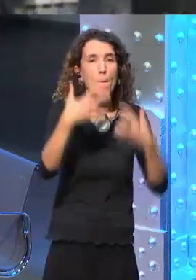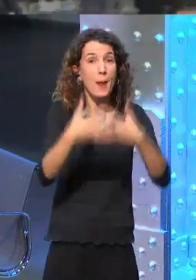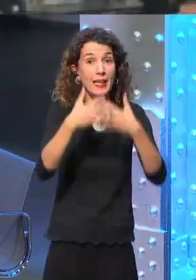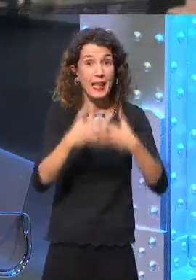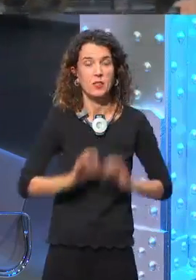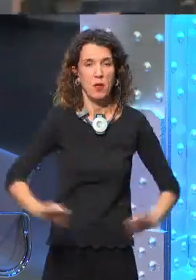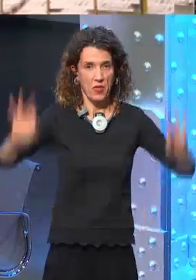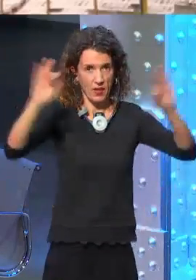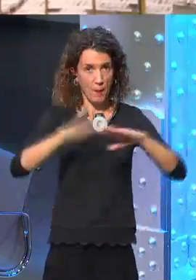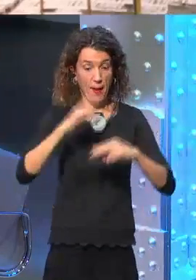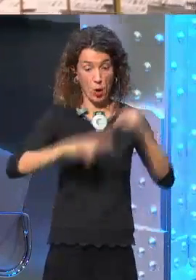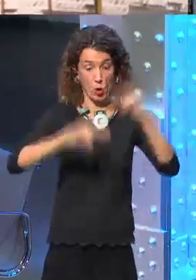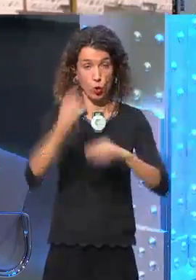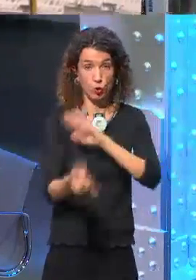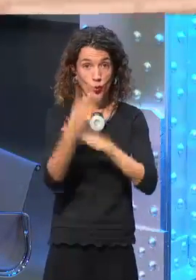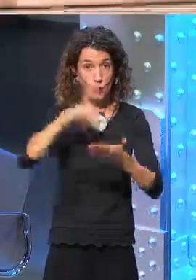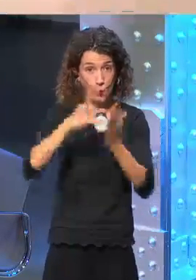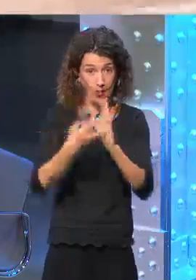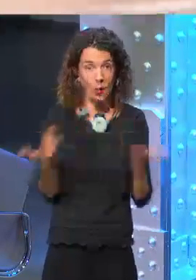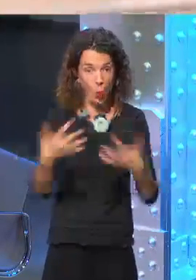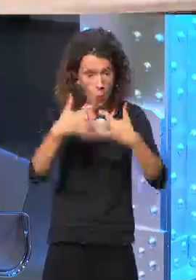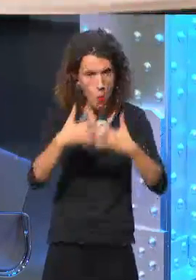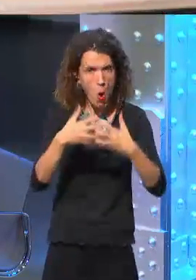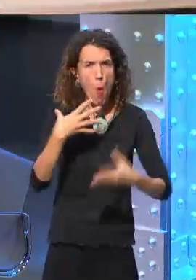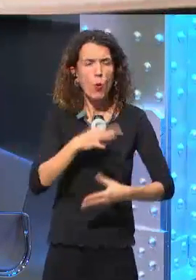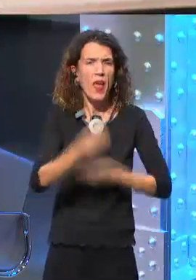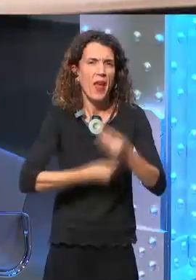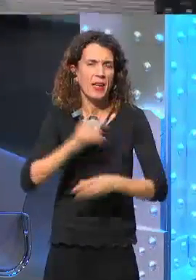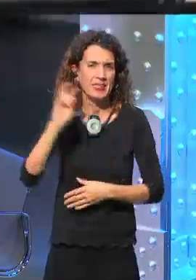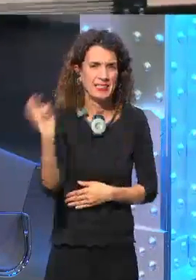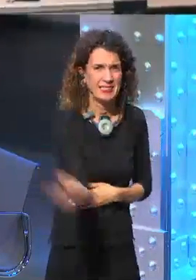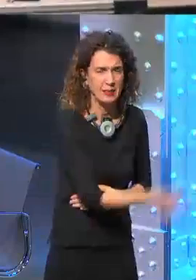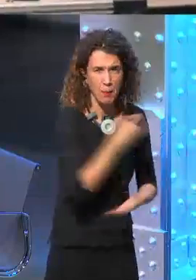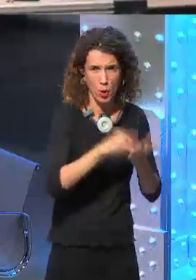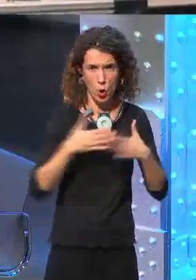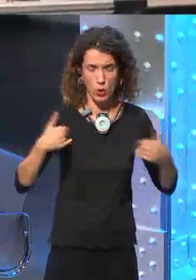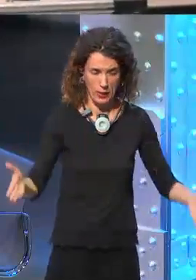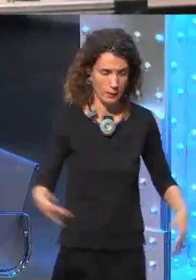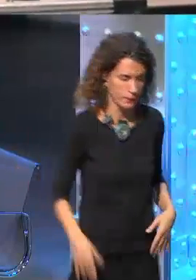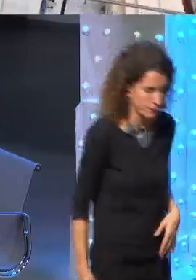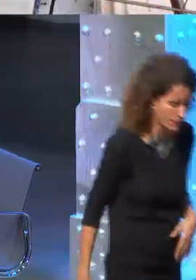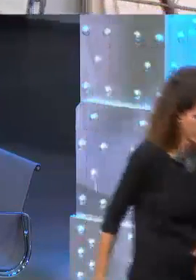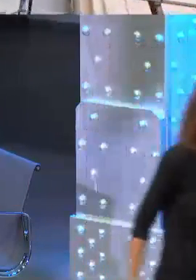máquina específicamente para construir este proyecto y que ahora puede hacer todo tipo de proyectos.